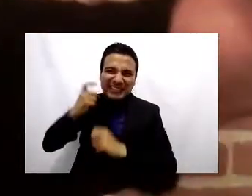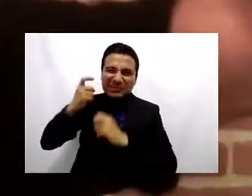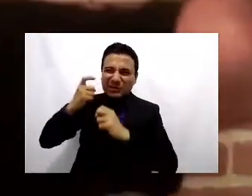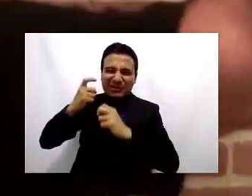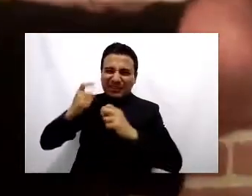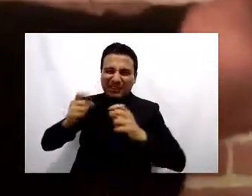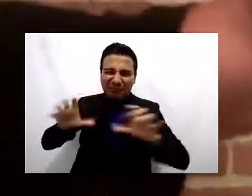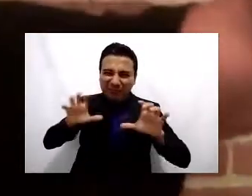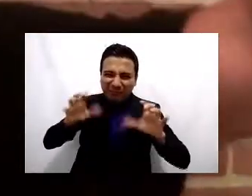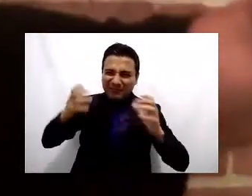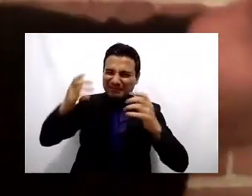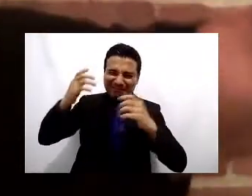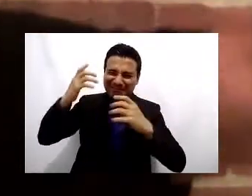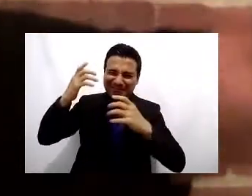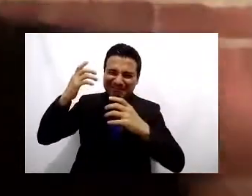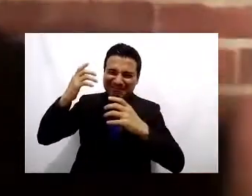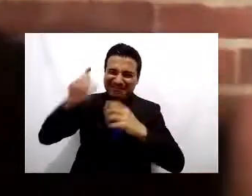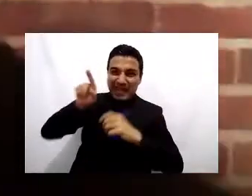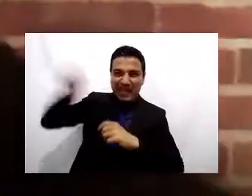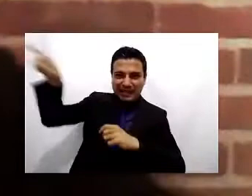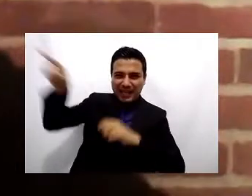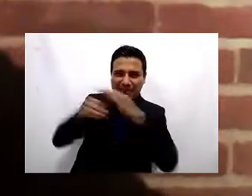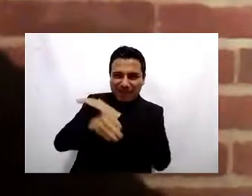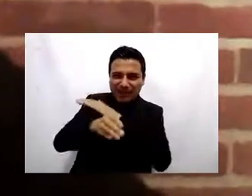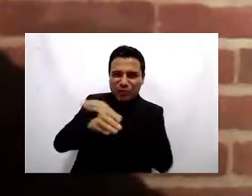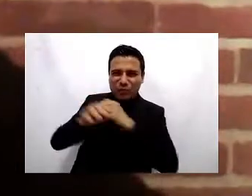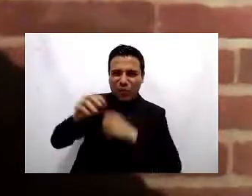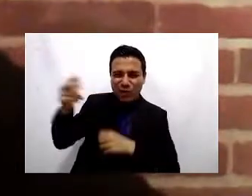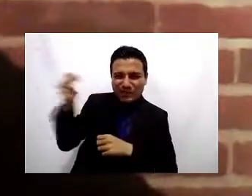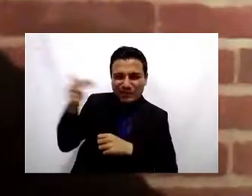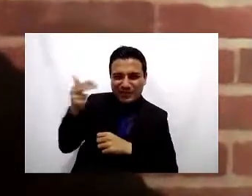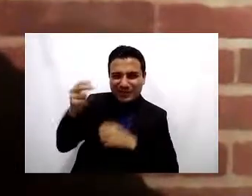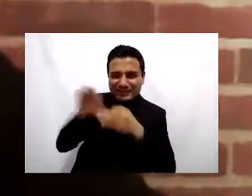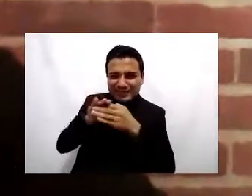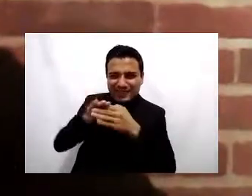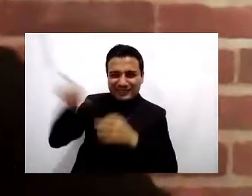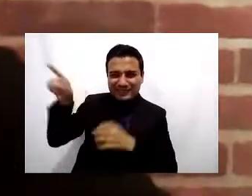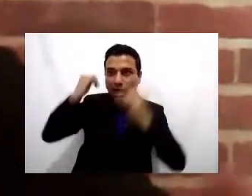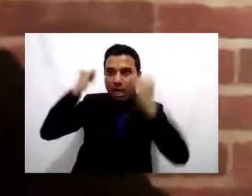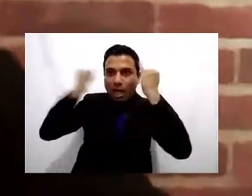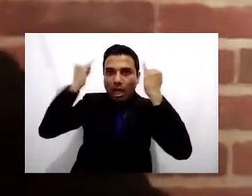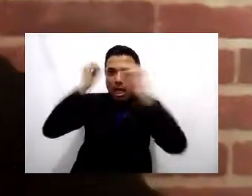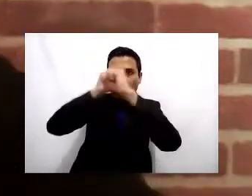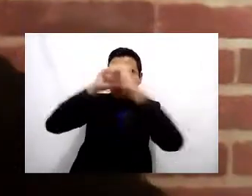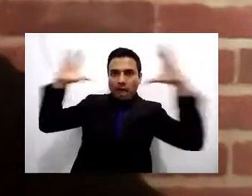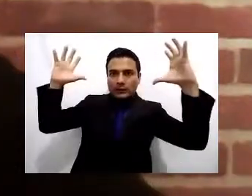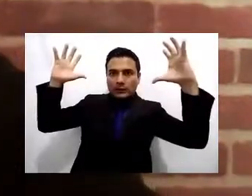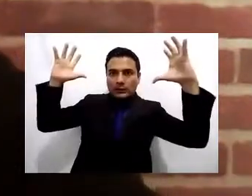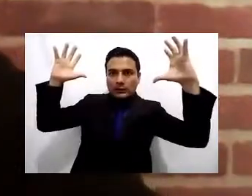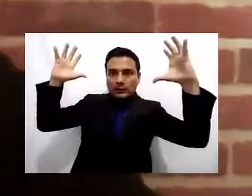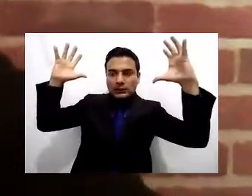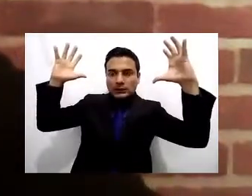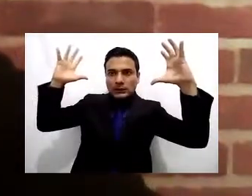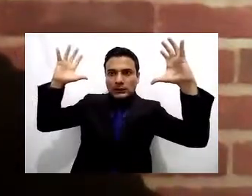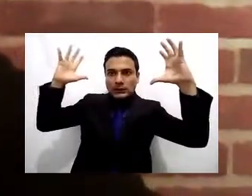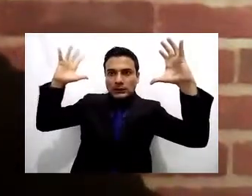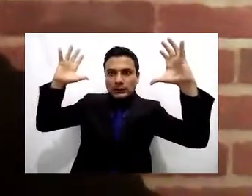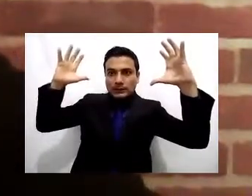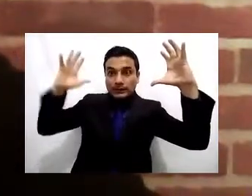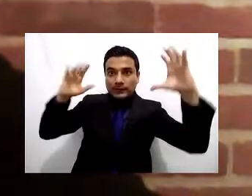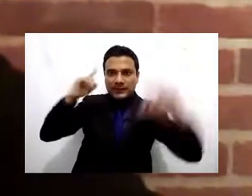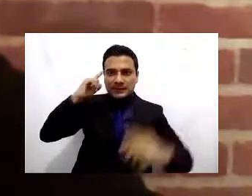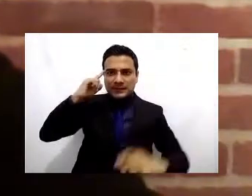a tres estaciones del metro. Y él piensa, y ahora cuando llegue, y cuando